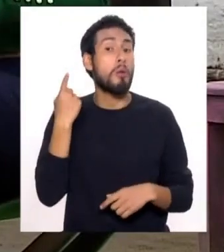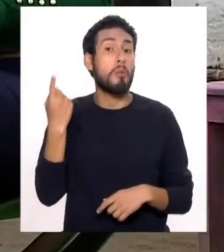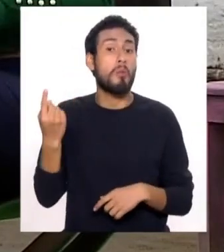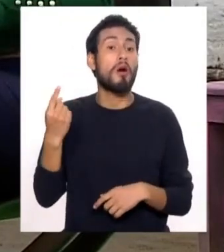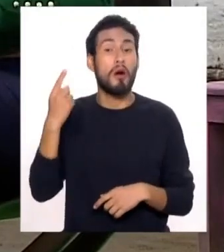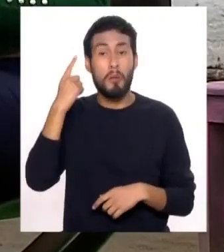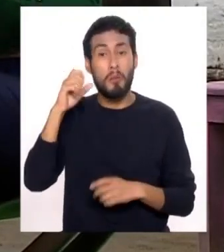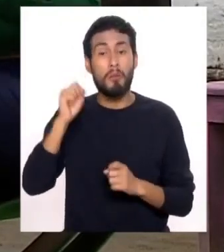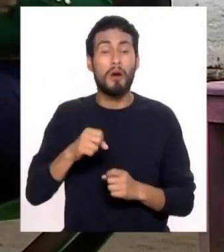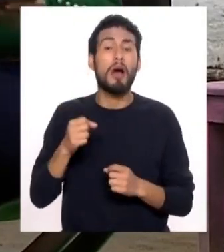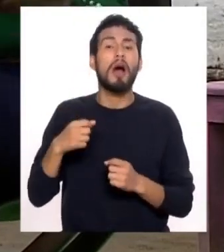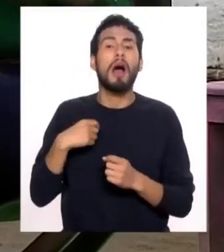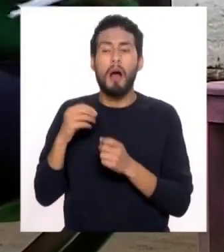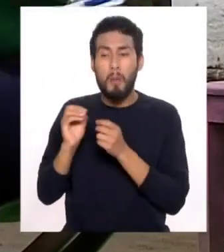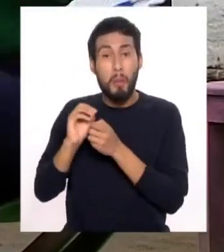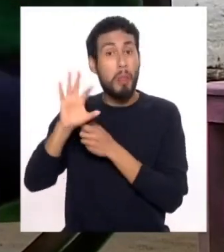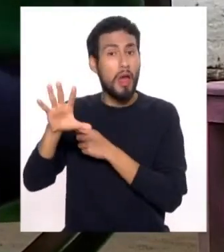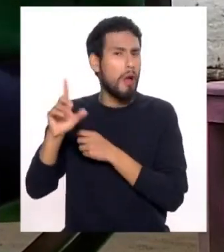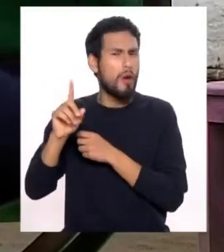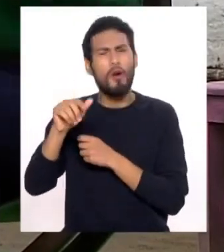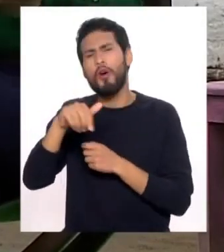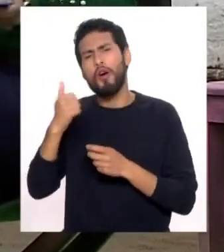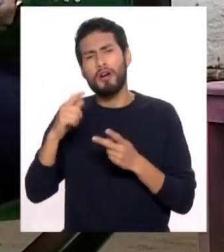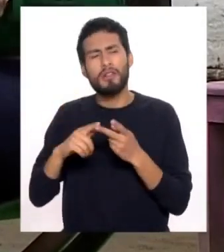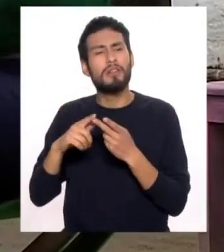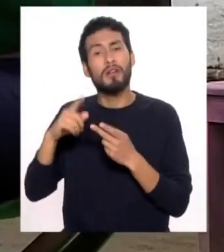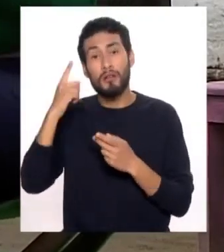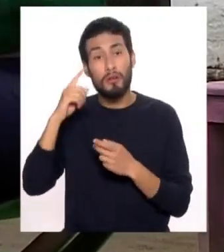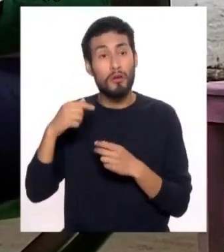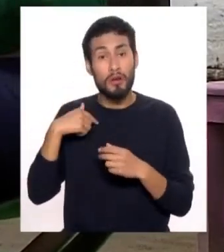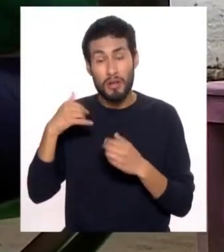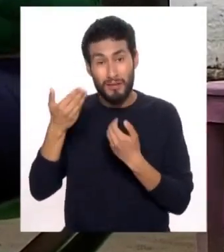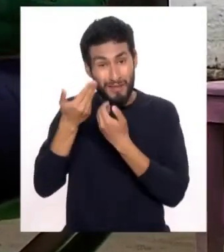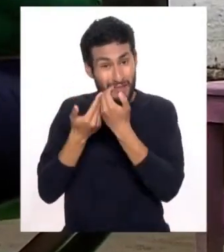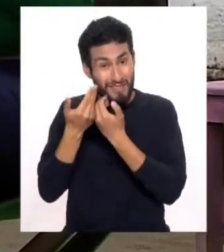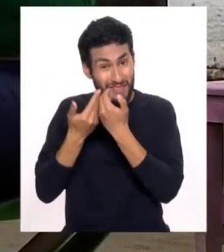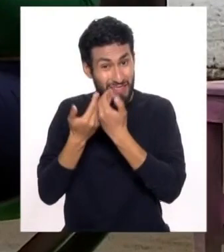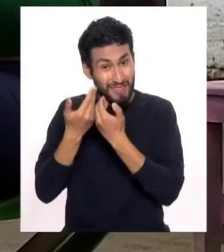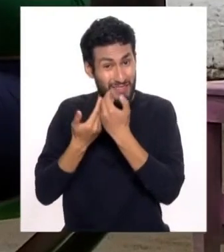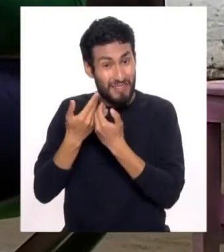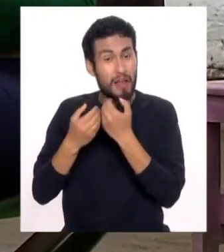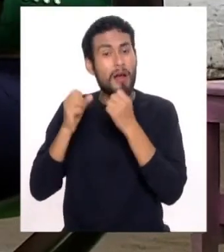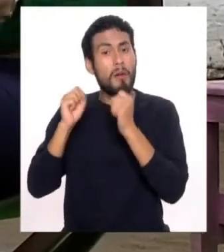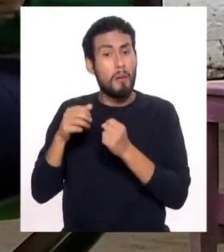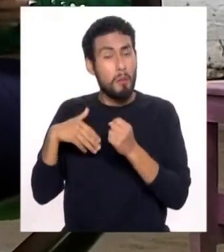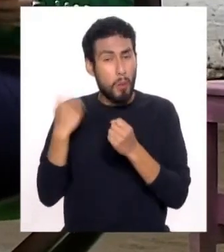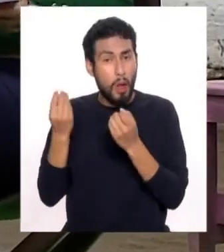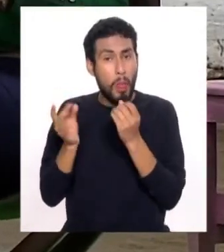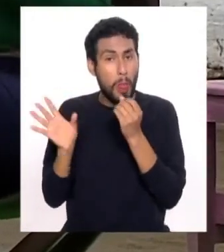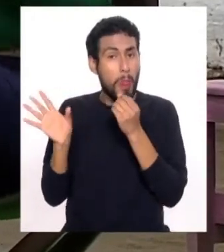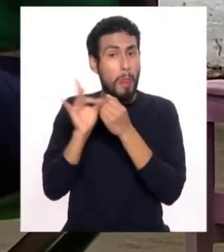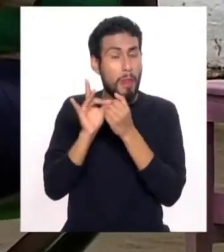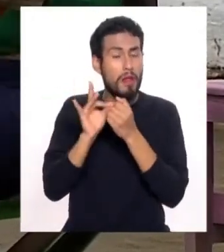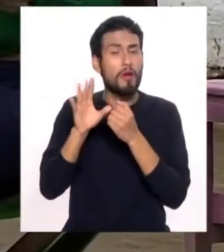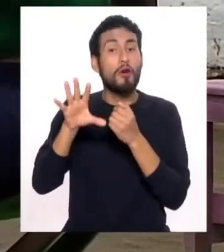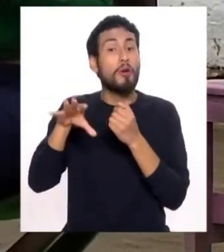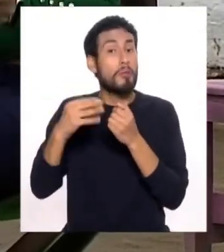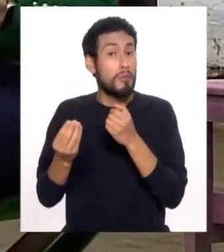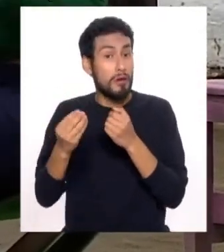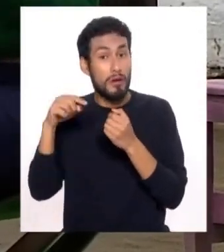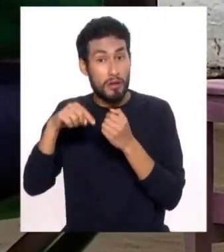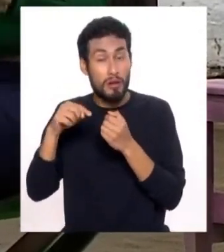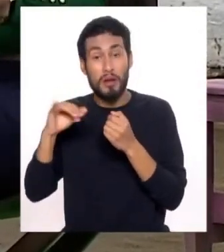de eyaculación. Y aquí tenemos el roce previo que también va a contraer este virus de papiloma humano porque no solamente